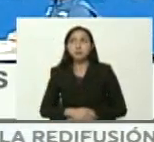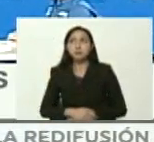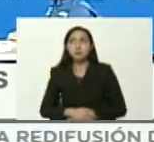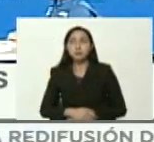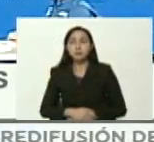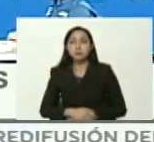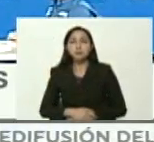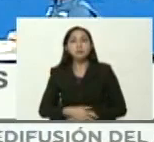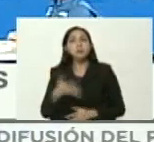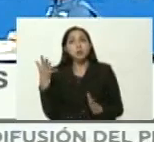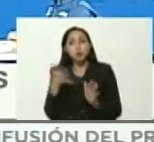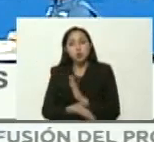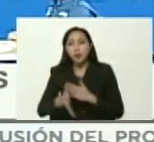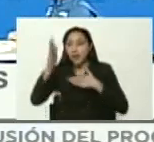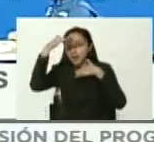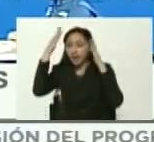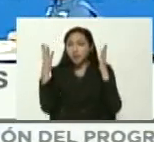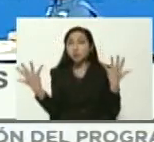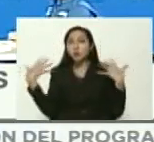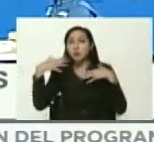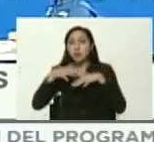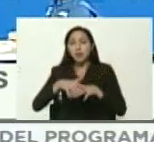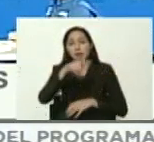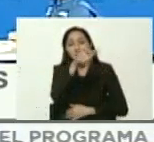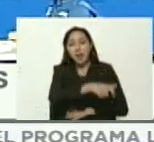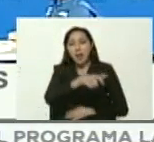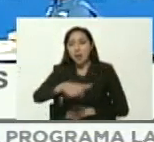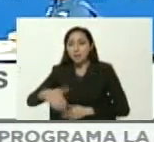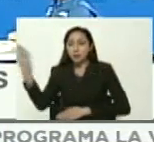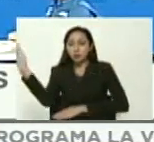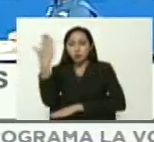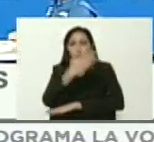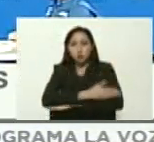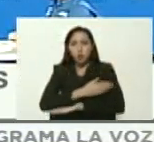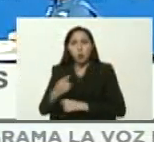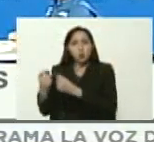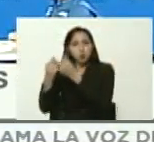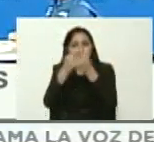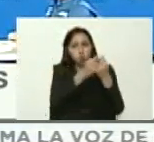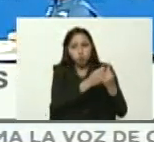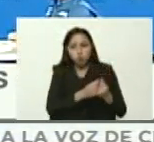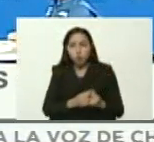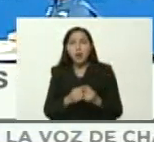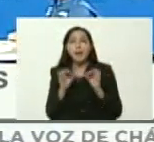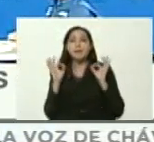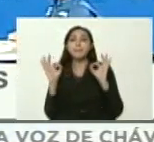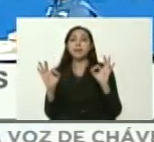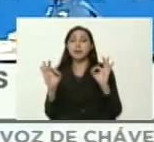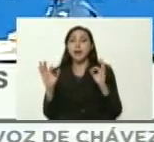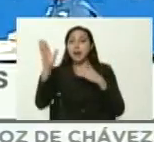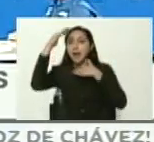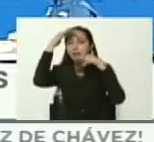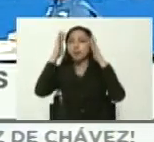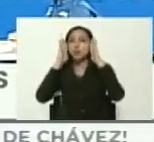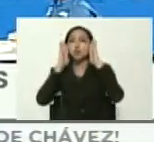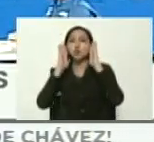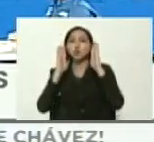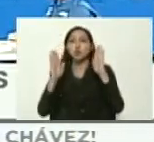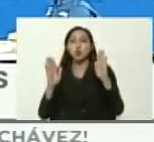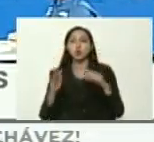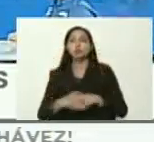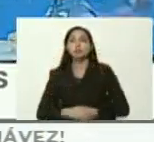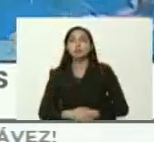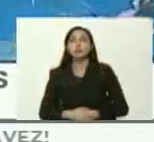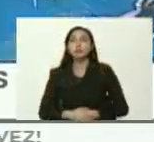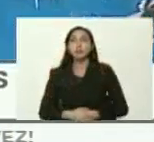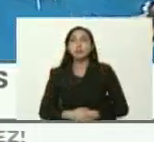es la atención integral a las víctimas del bloqueo económico. Una atención especial, una atención sobre